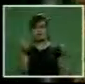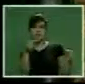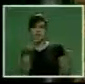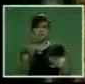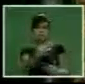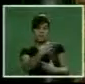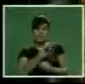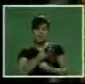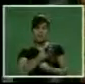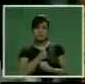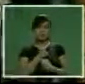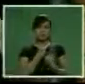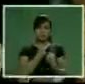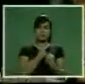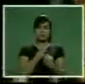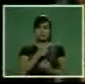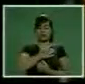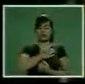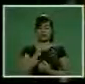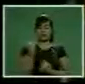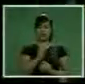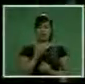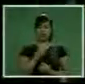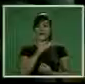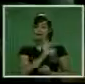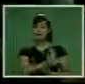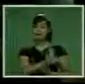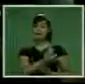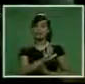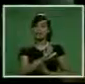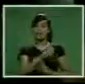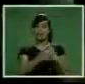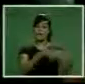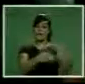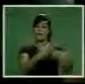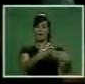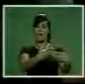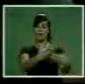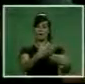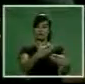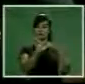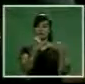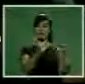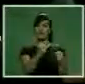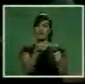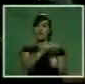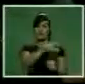el individualismo extremo que los ha llevado a este neoliberalismo salvaje, donde los tipos han destruido hasta